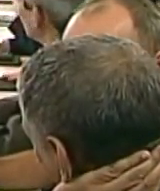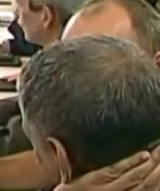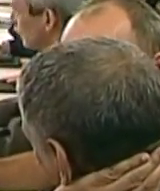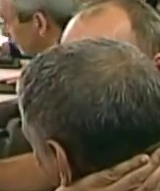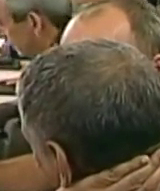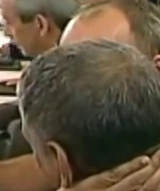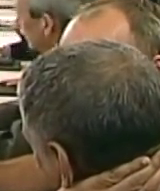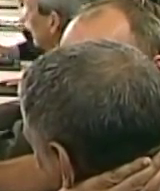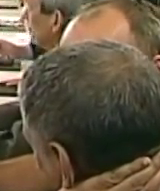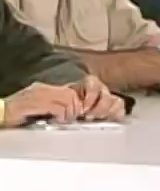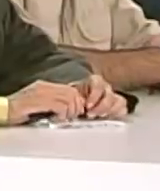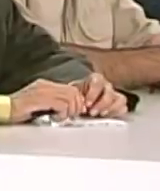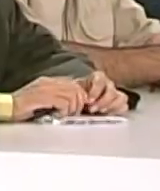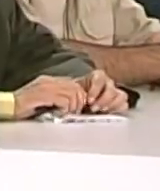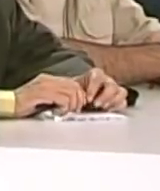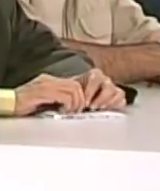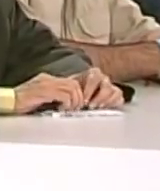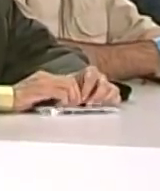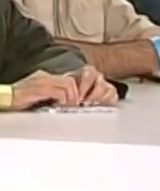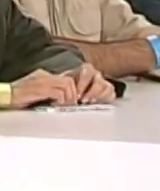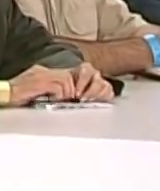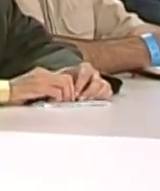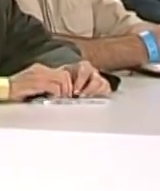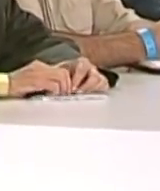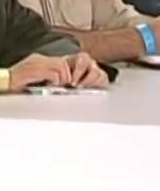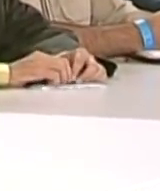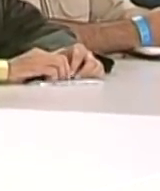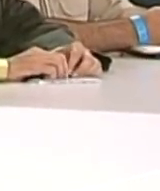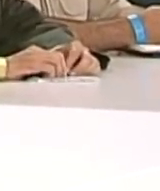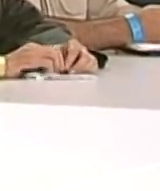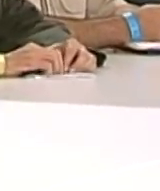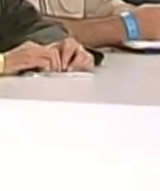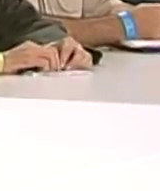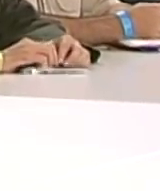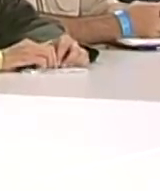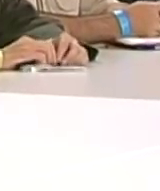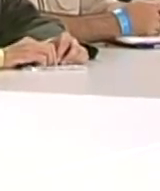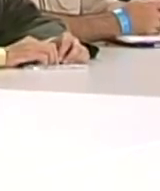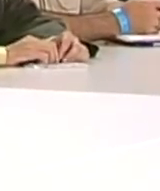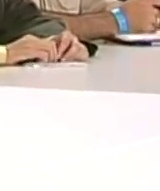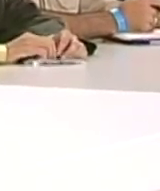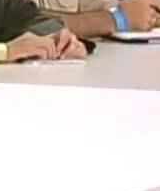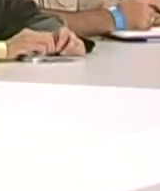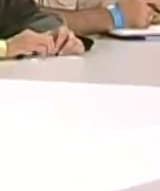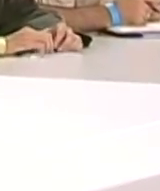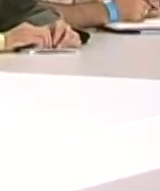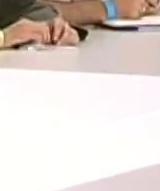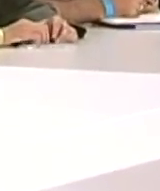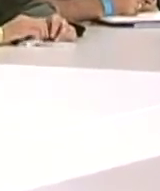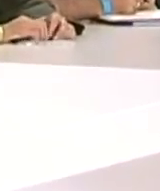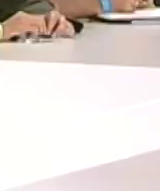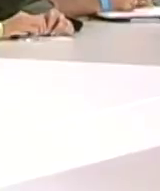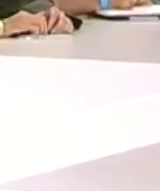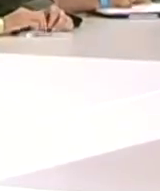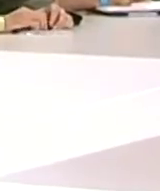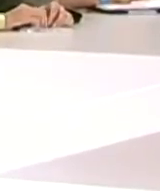materia económica y social para seguir garantizando los derechos laborales de la población